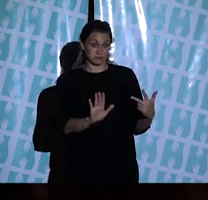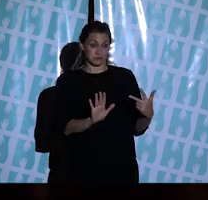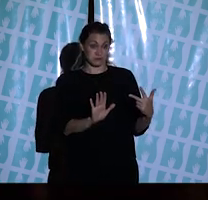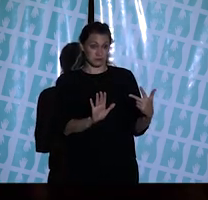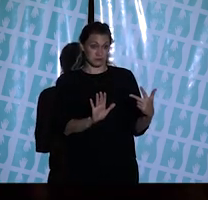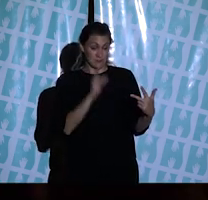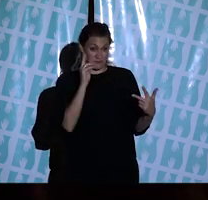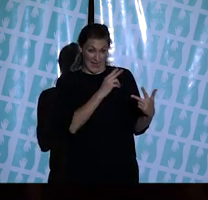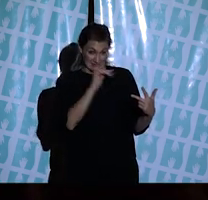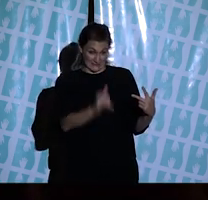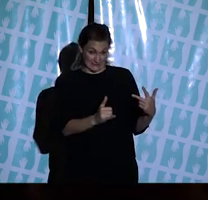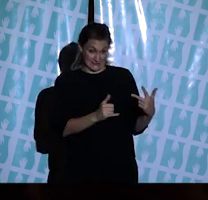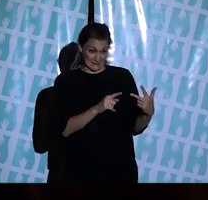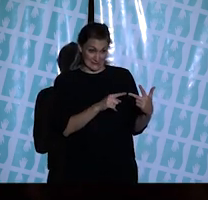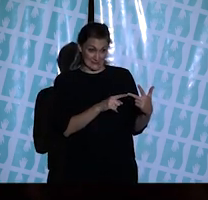¿La ven ahí?